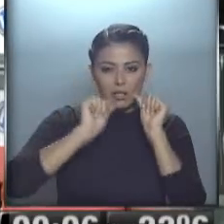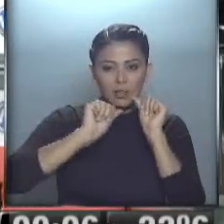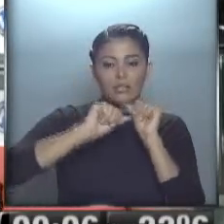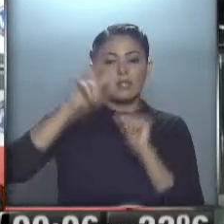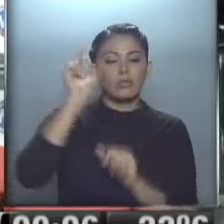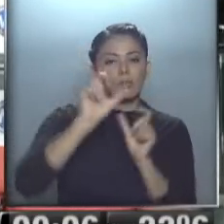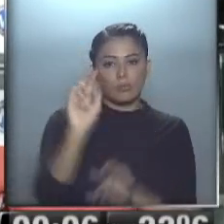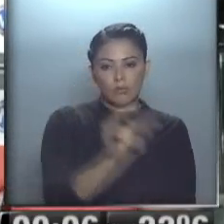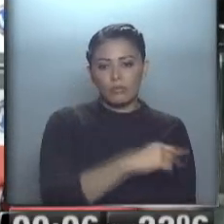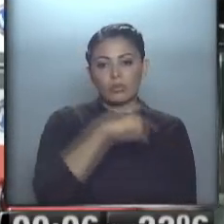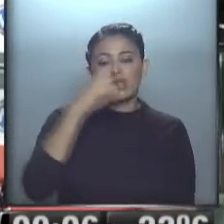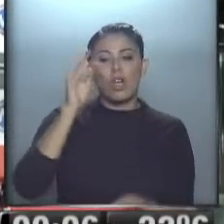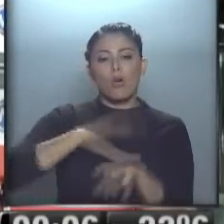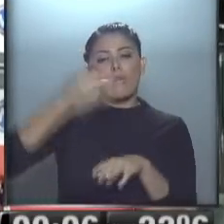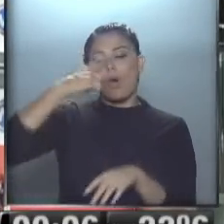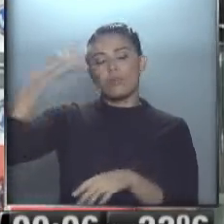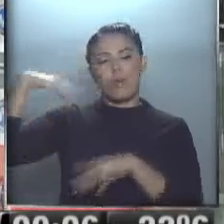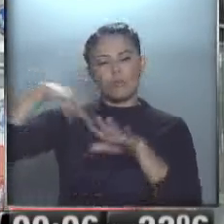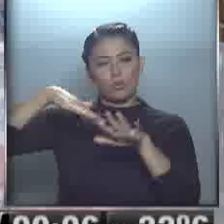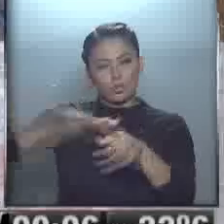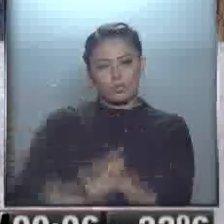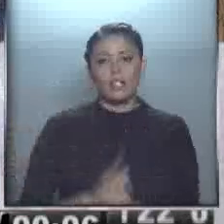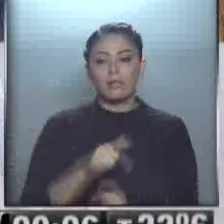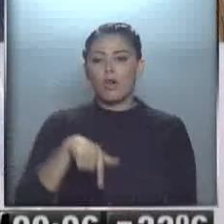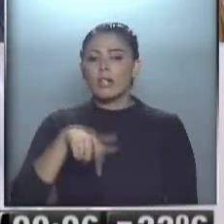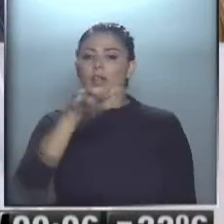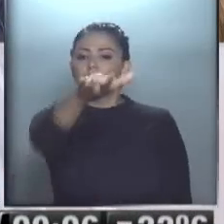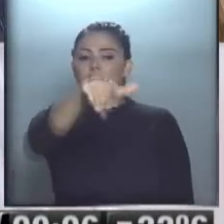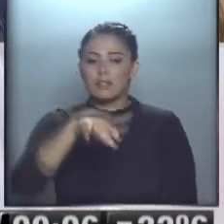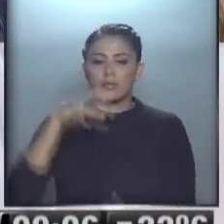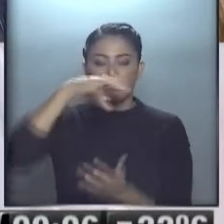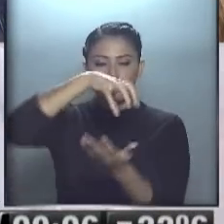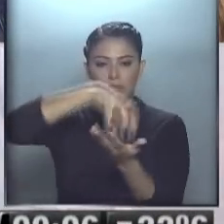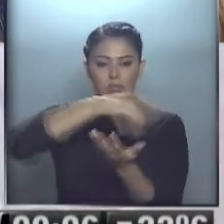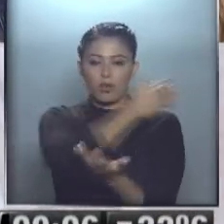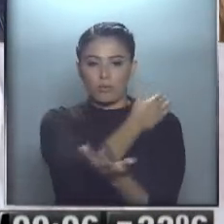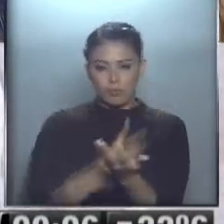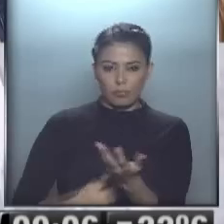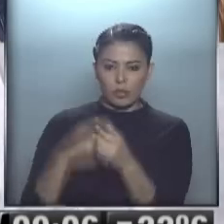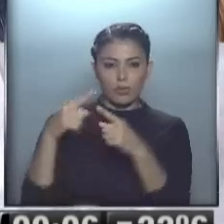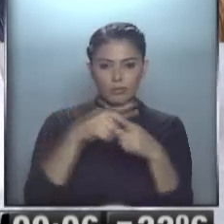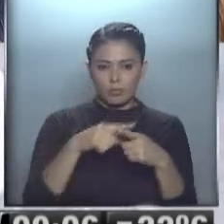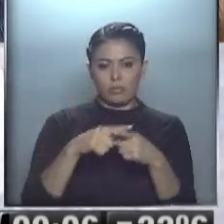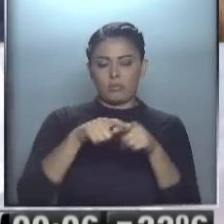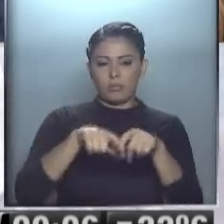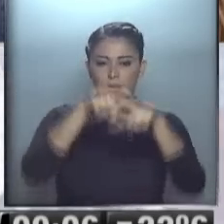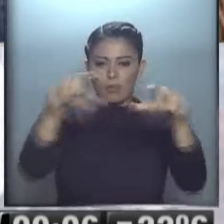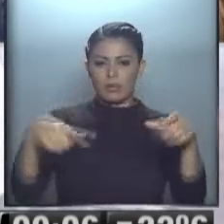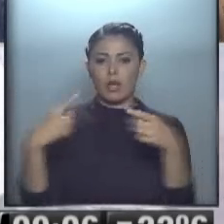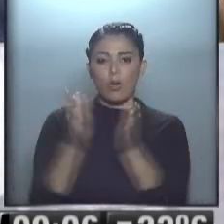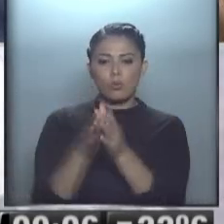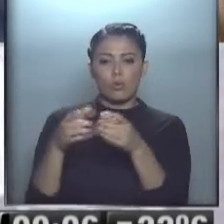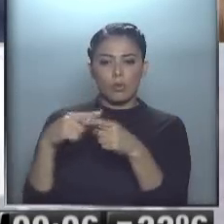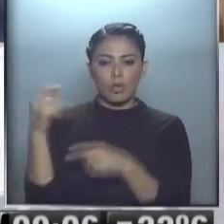los últimos días y una expectativa Laura por la convocatoria hoy al palacio de Miraflores una mesa de diálogo con con la oposición